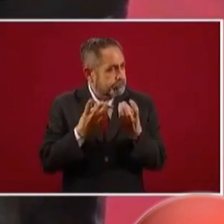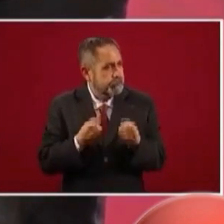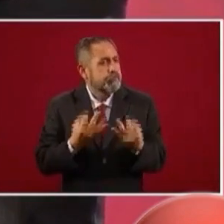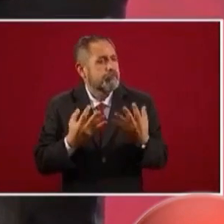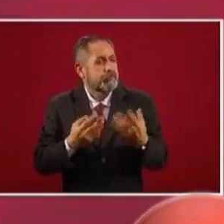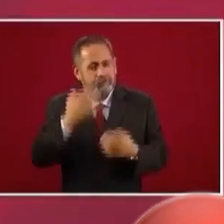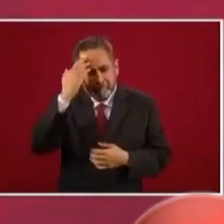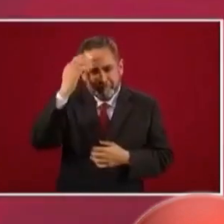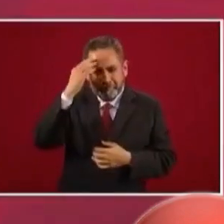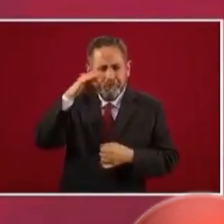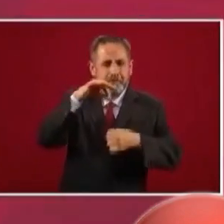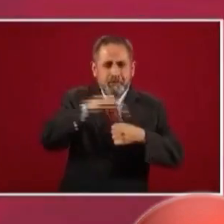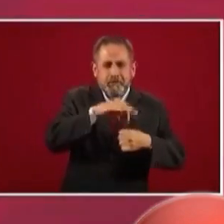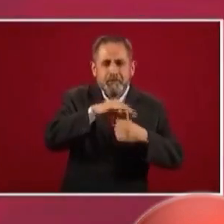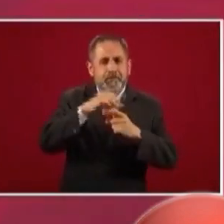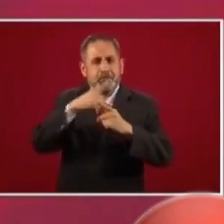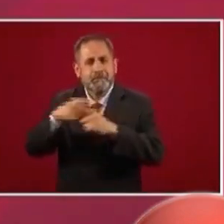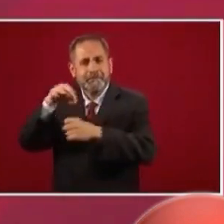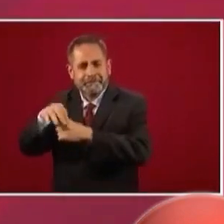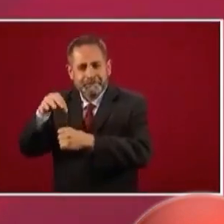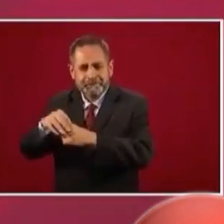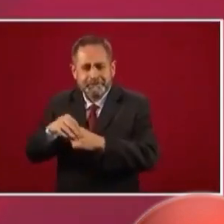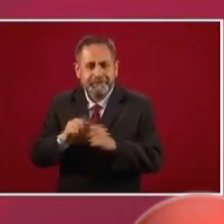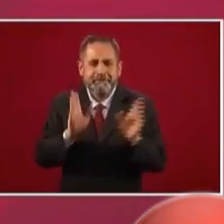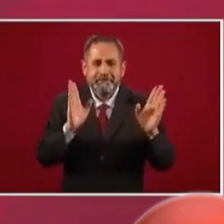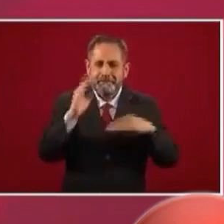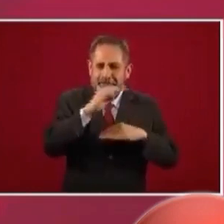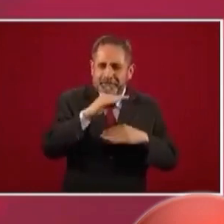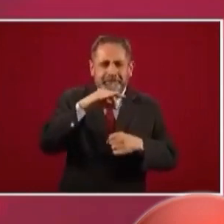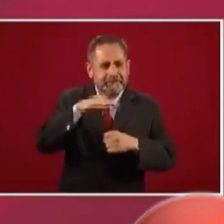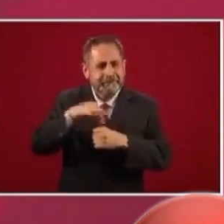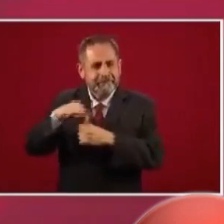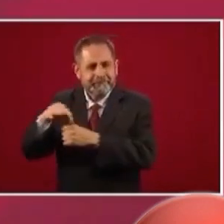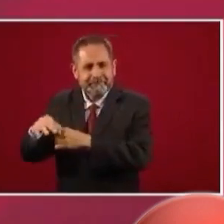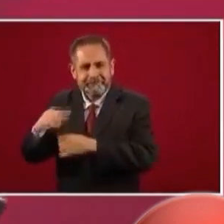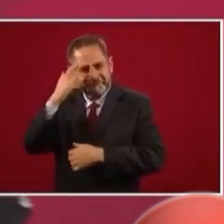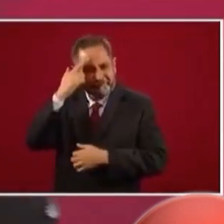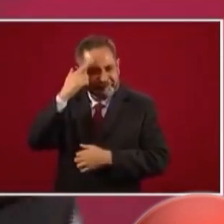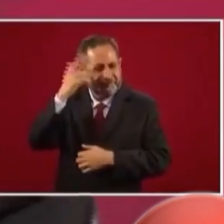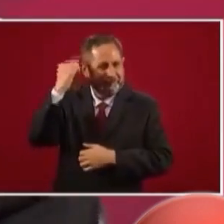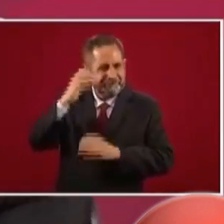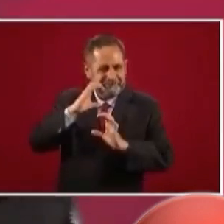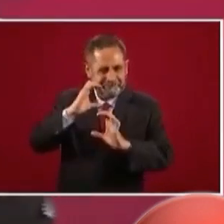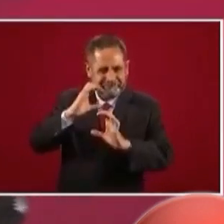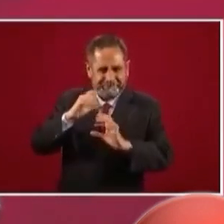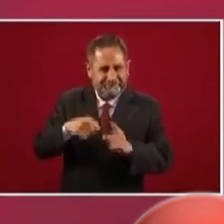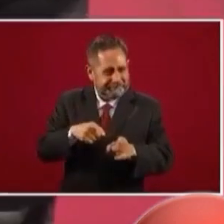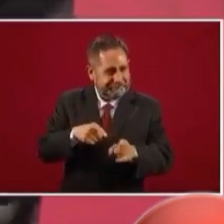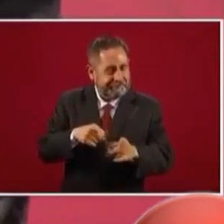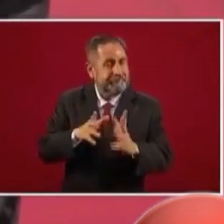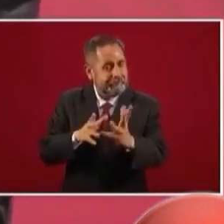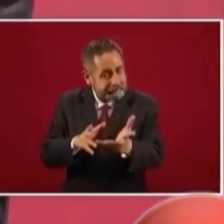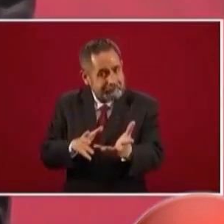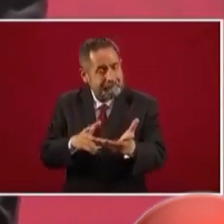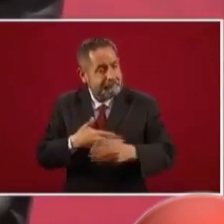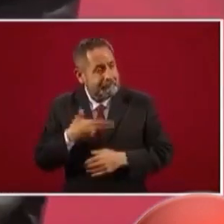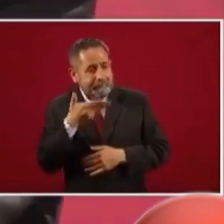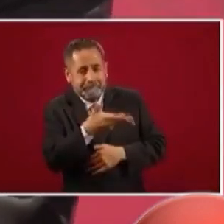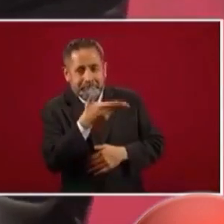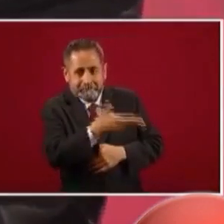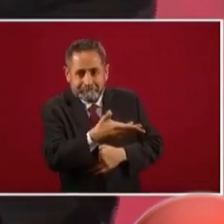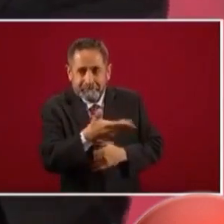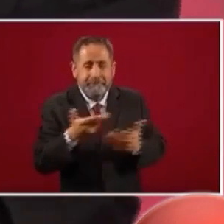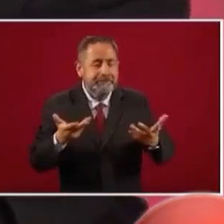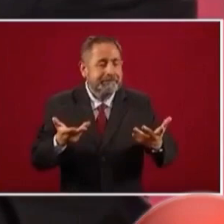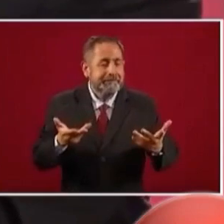voto por voto, casilla por casilla, voto por voto, casilla por casilla. Bueno, y